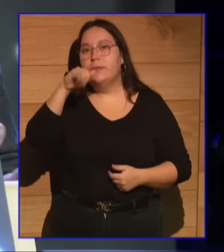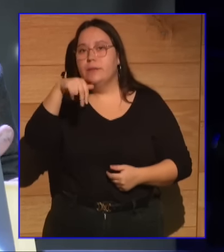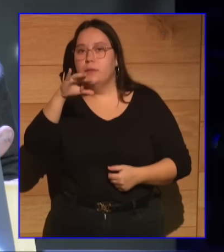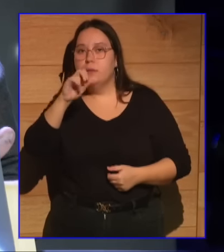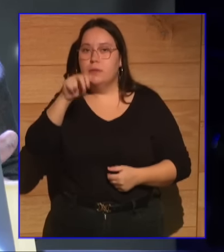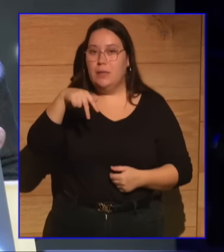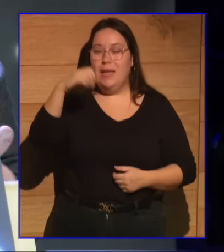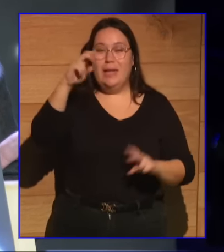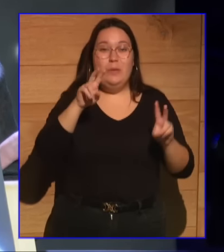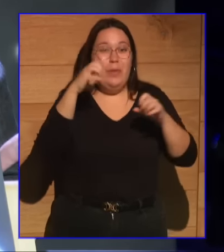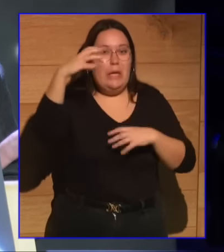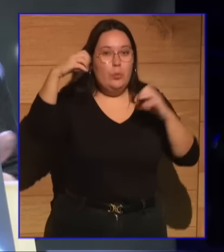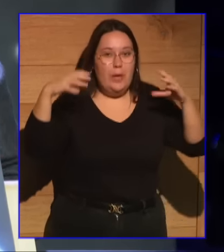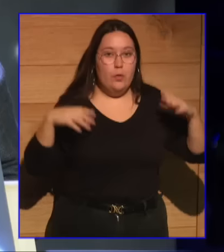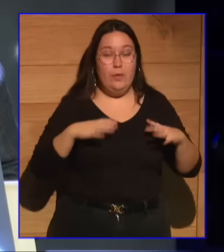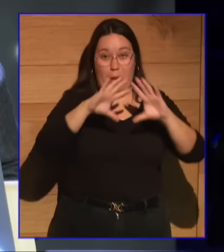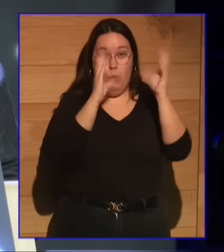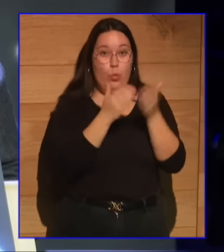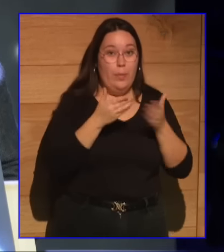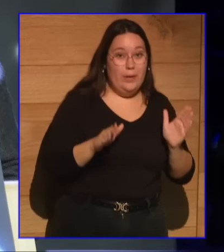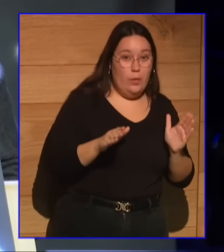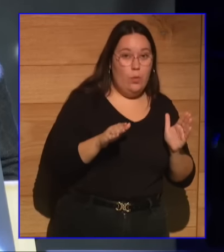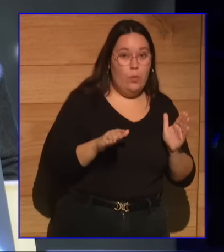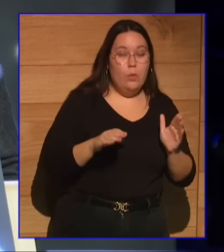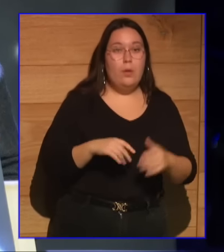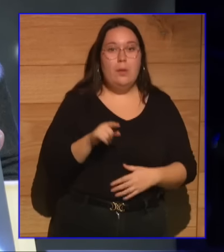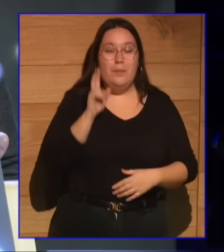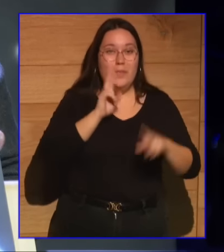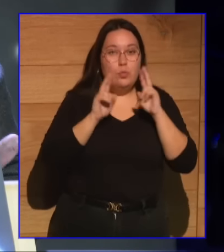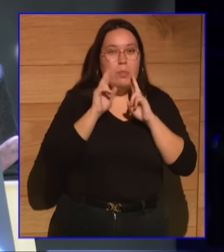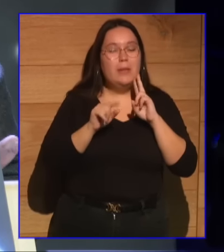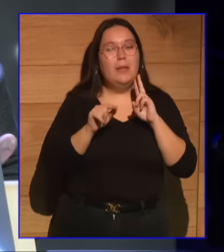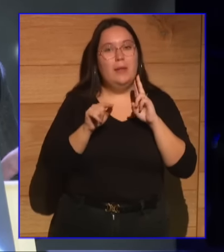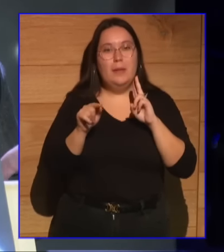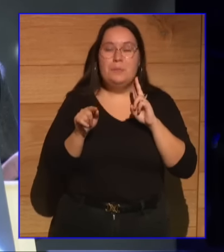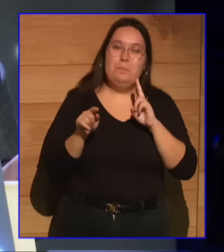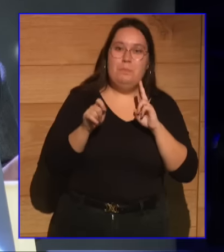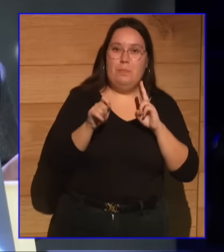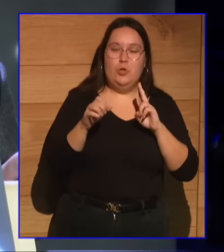Parque Jurásico y El Mundo Perdido, la segunda de Parque Jurásico, visualmente